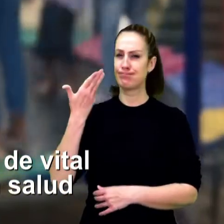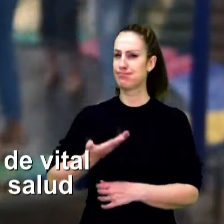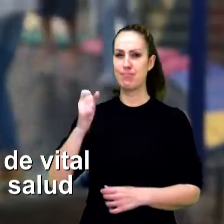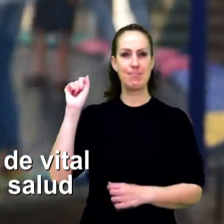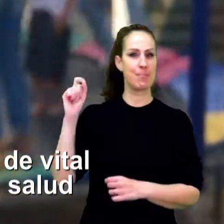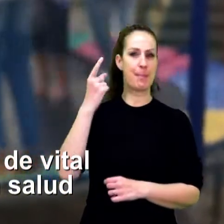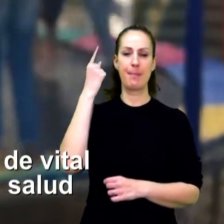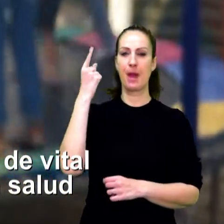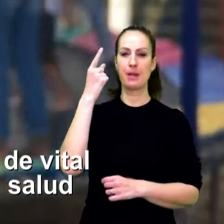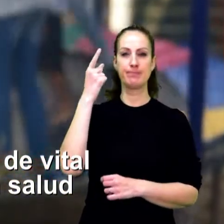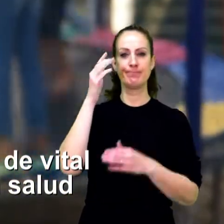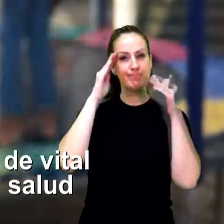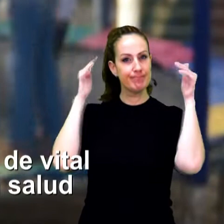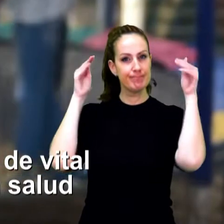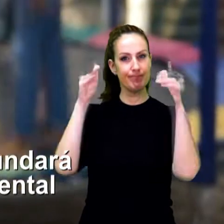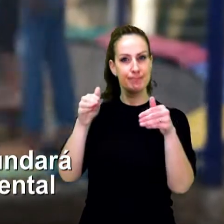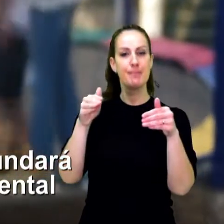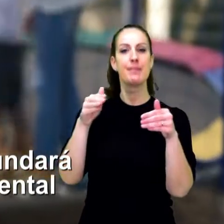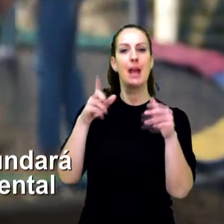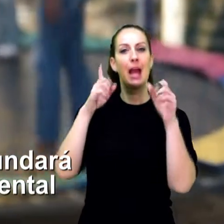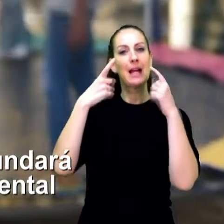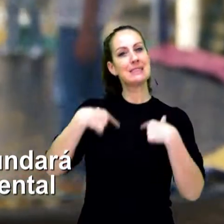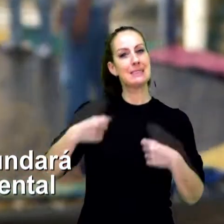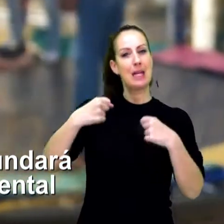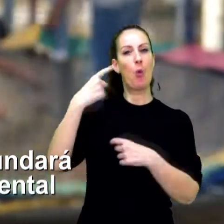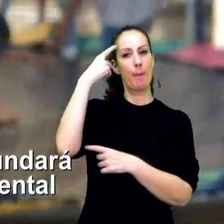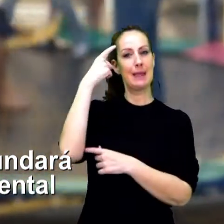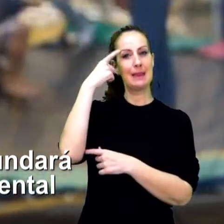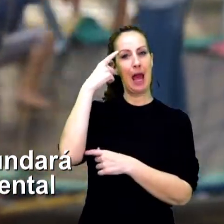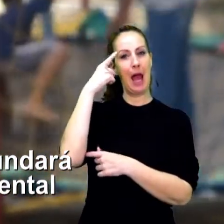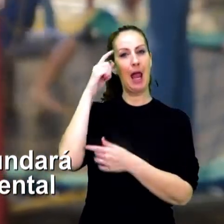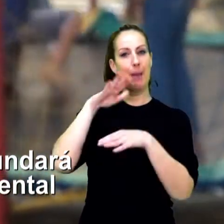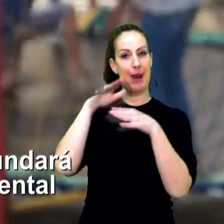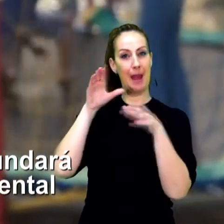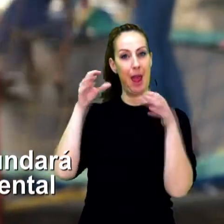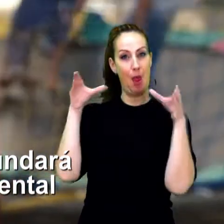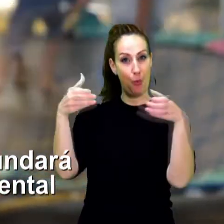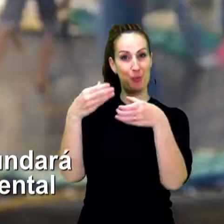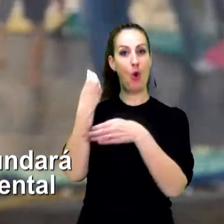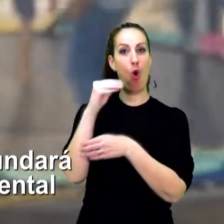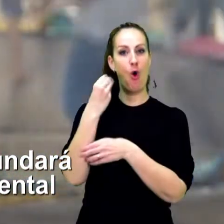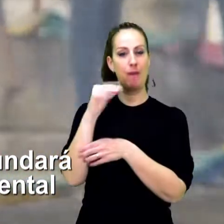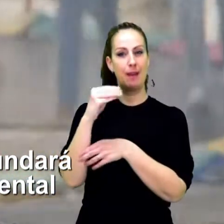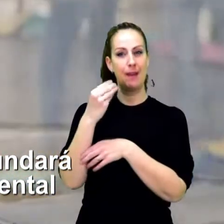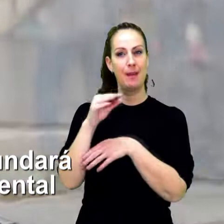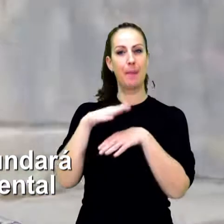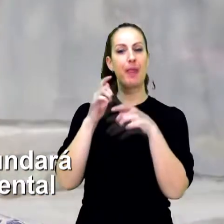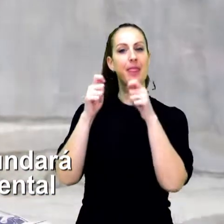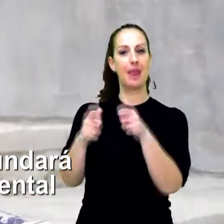importancia trabajar por la educación en salud mental durante la adolescencia, que redundará en el bienestar